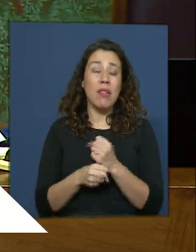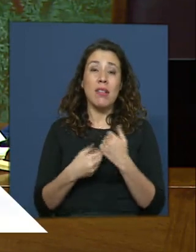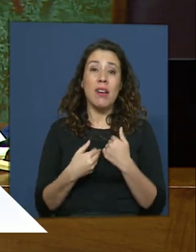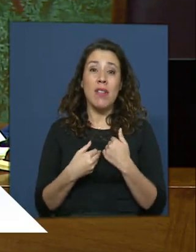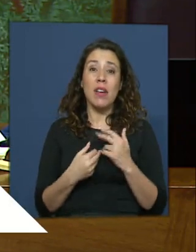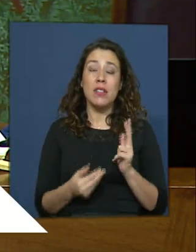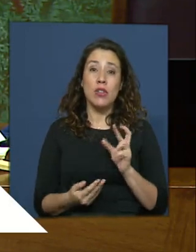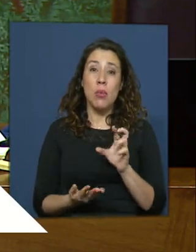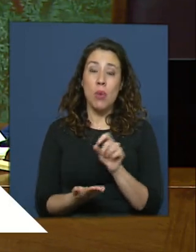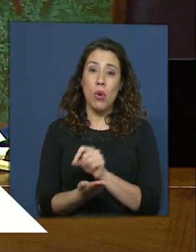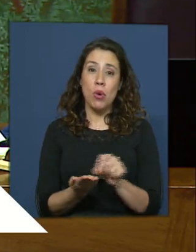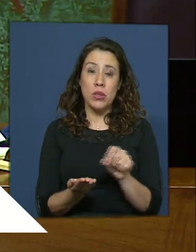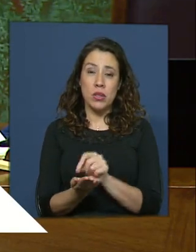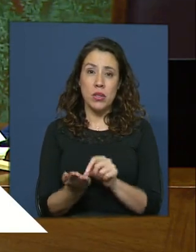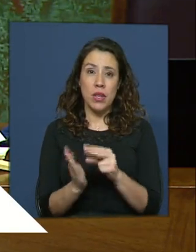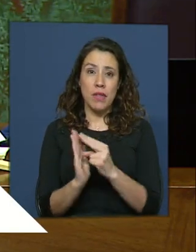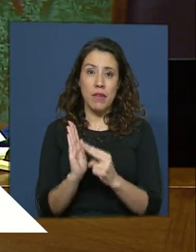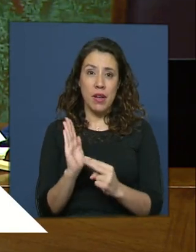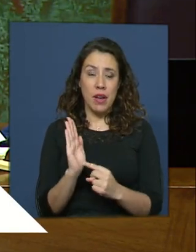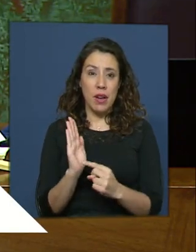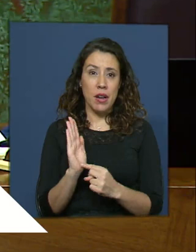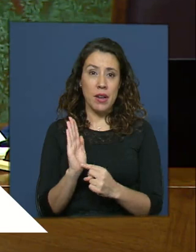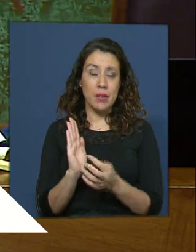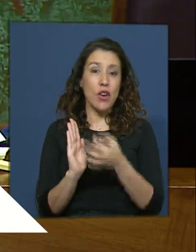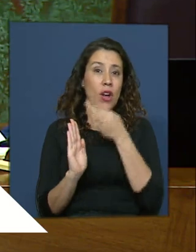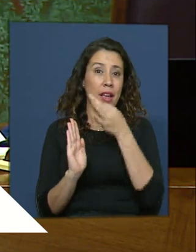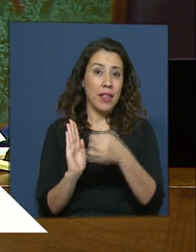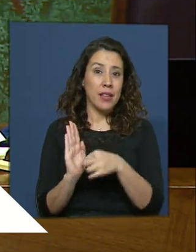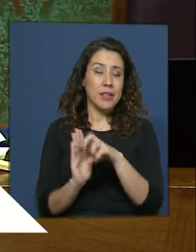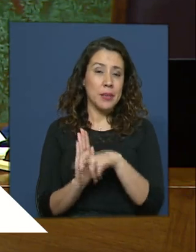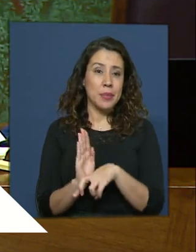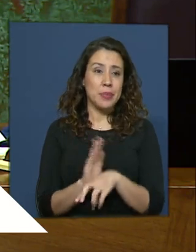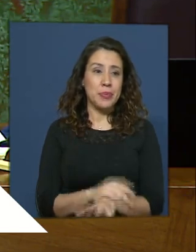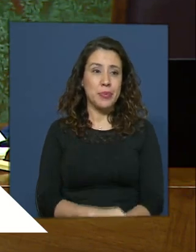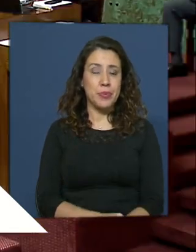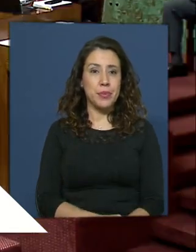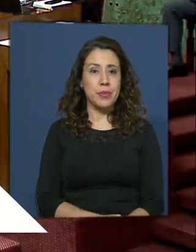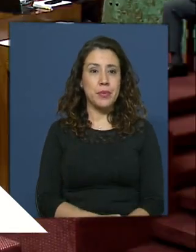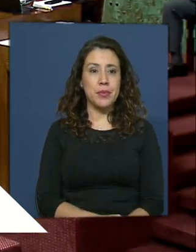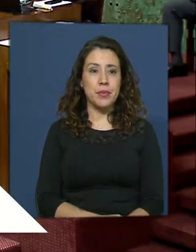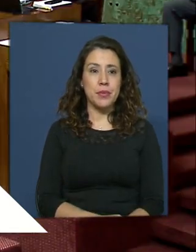señor prosecretario entonces da lectura a la parte dispositiva.